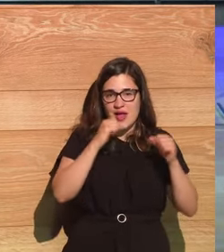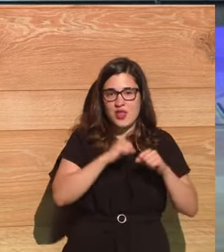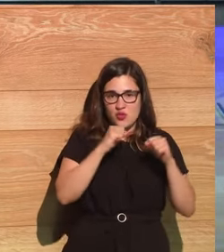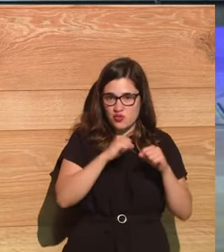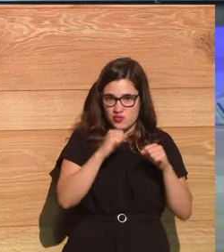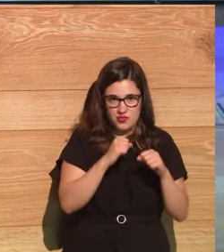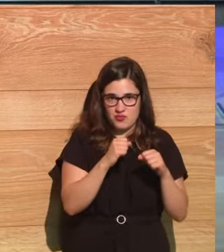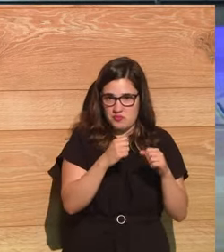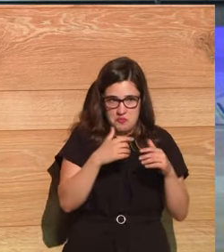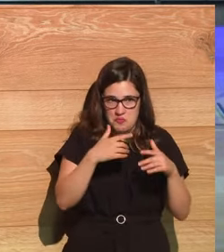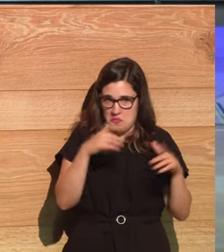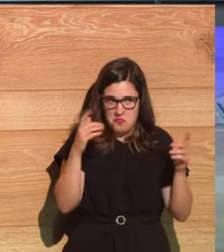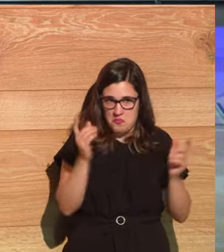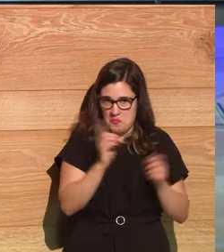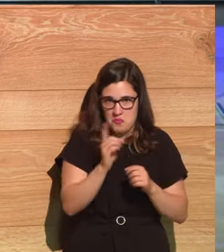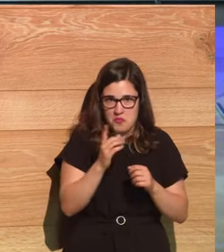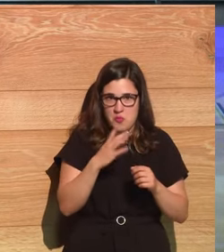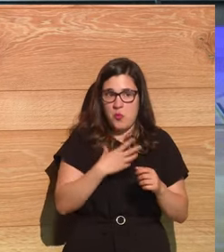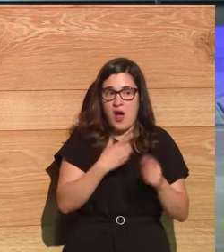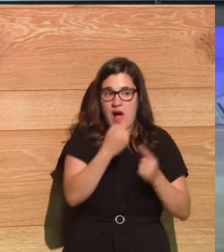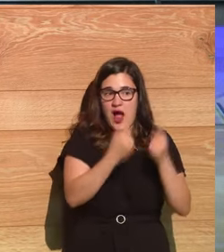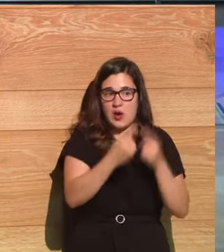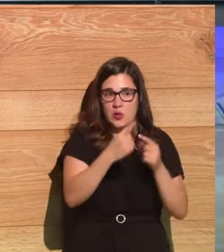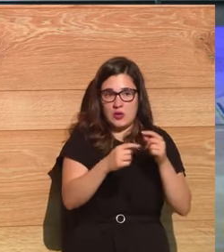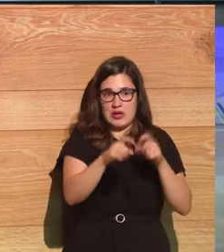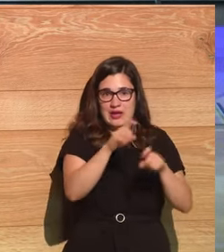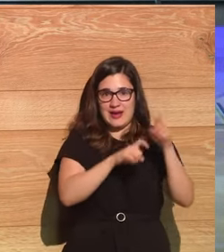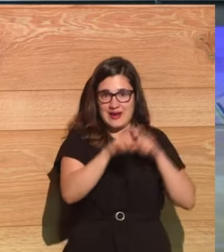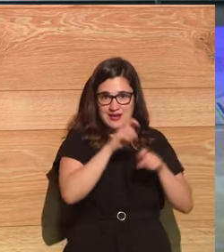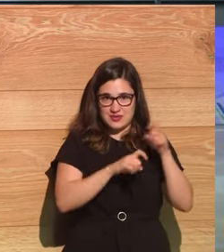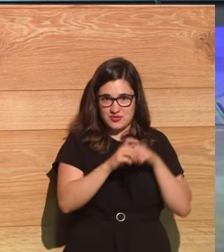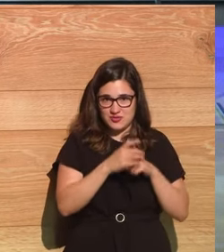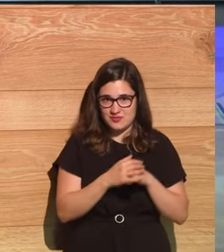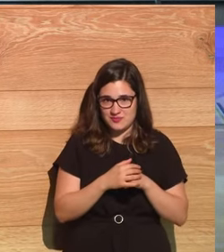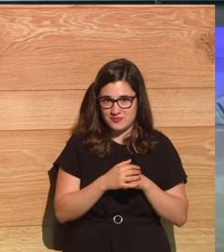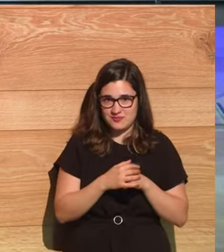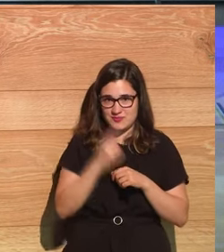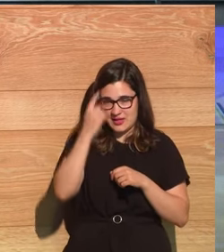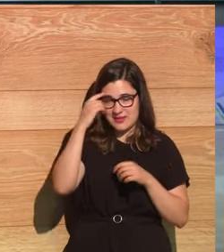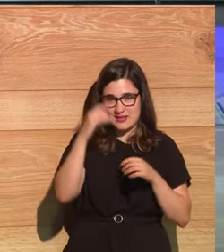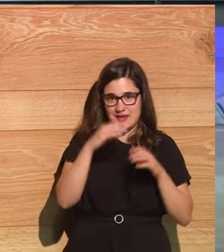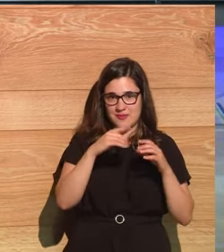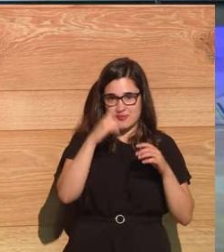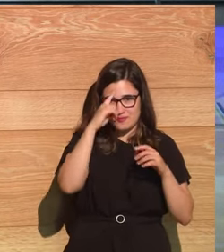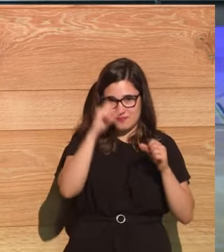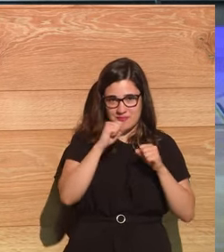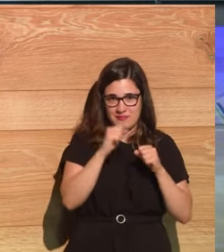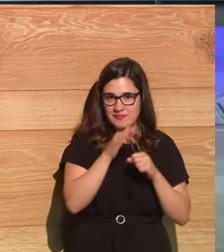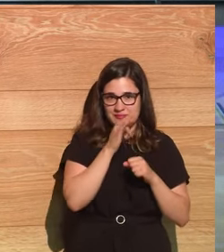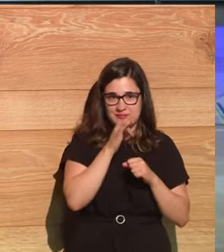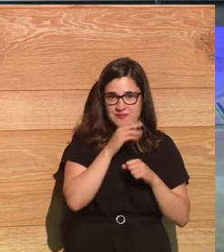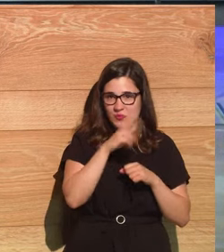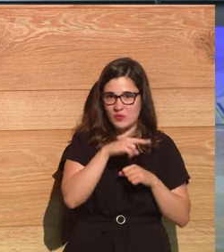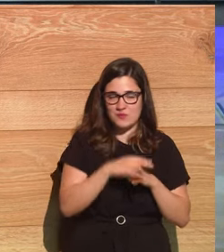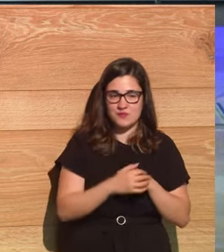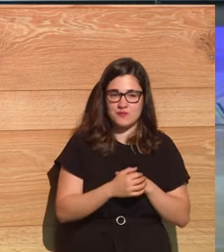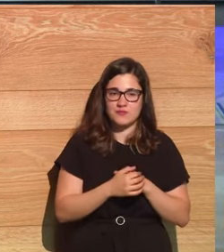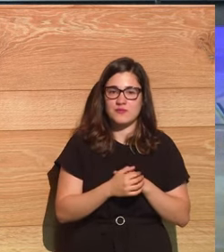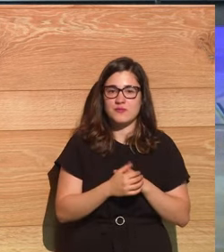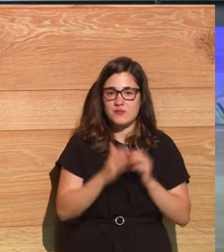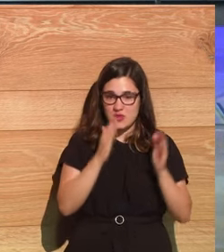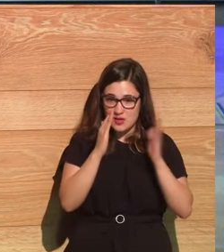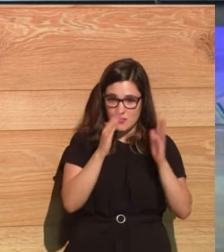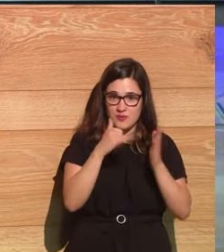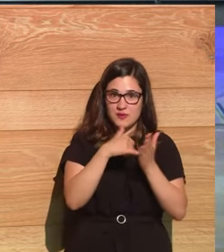cuarentena, ¿no? Y algunos que incluso hay una regresión de determinadas edades. Pero ¿qué es lo importante aquí? Bueno, hay un periodo de muchísima vulnerabilidad, pero también nos está diciendo